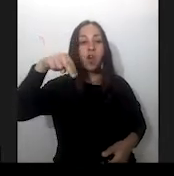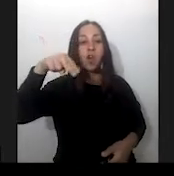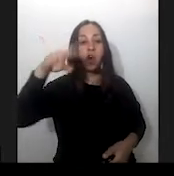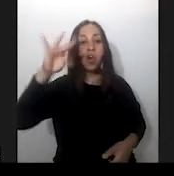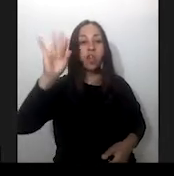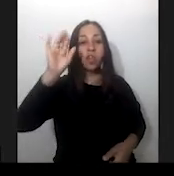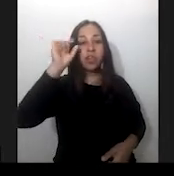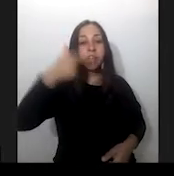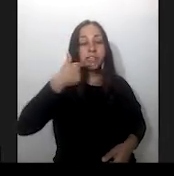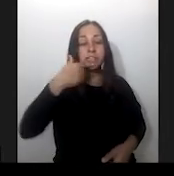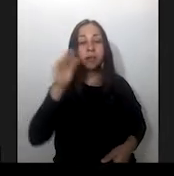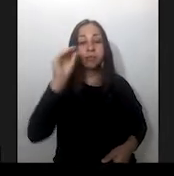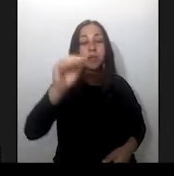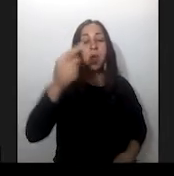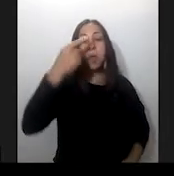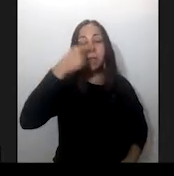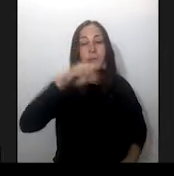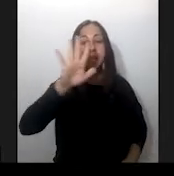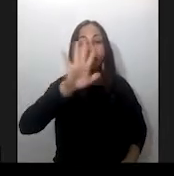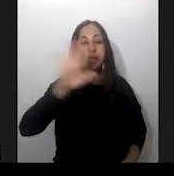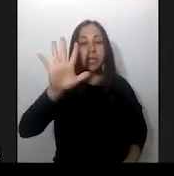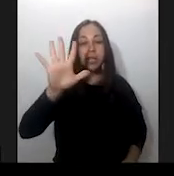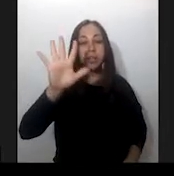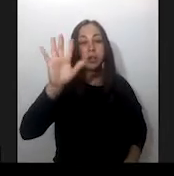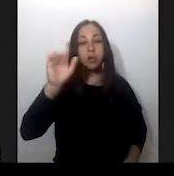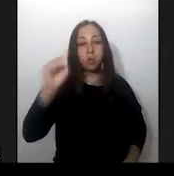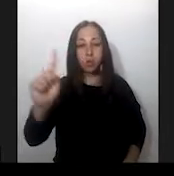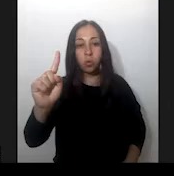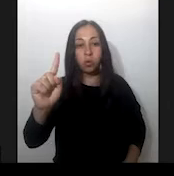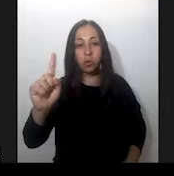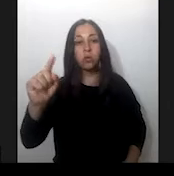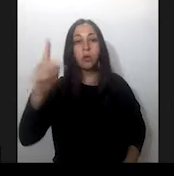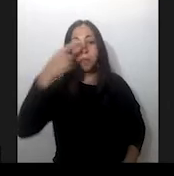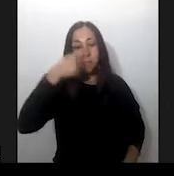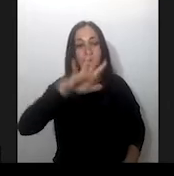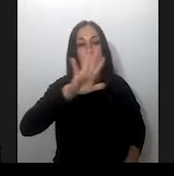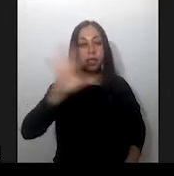1500, 1, 1500 y no.